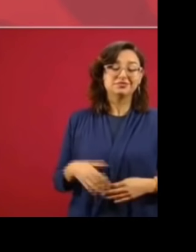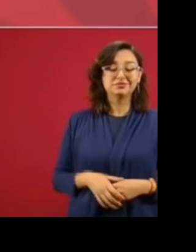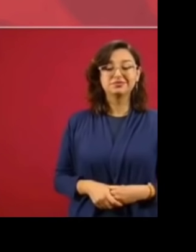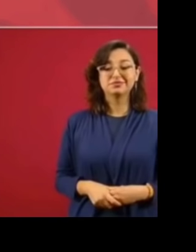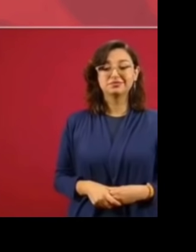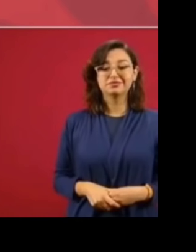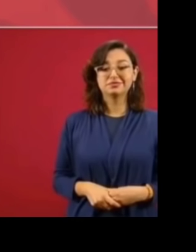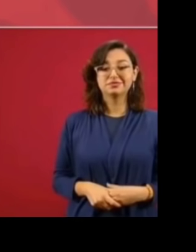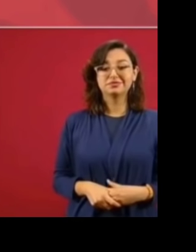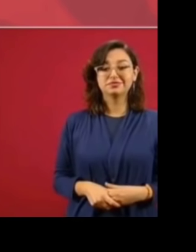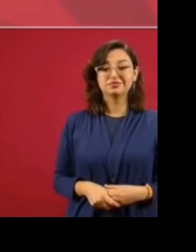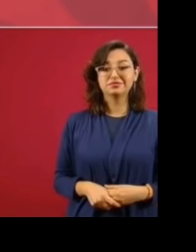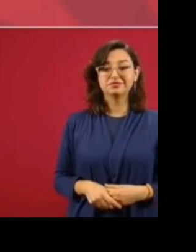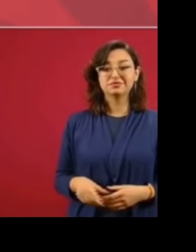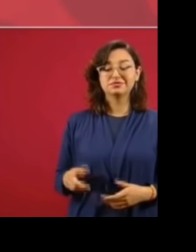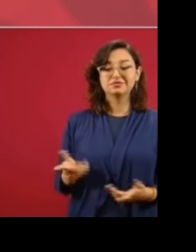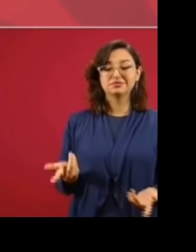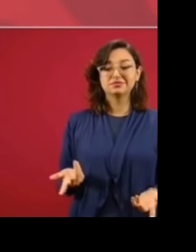No,